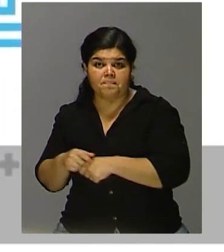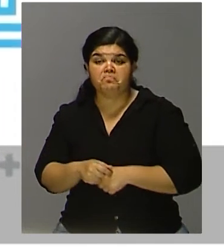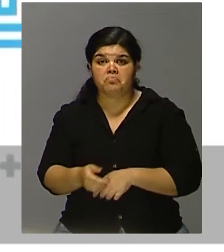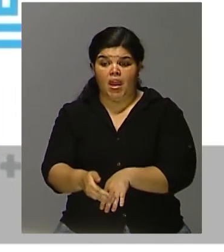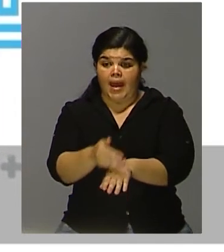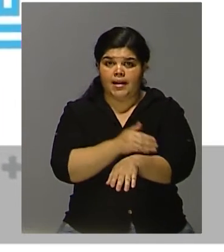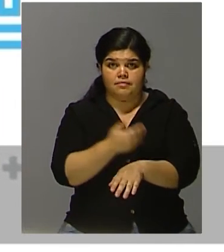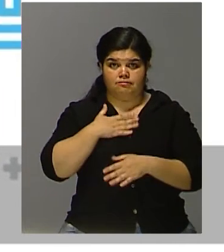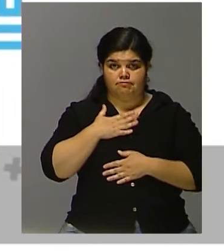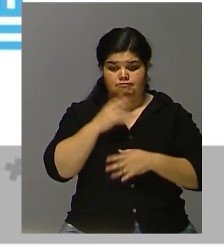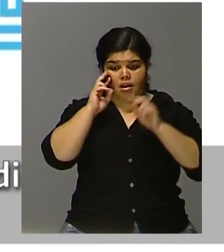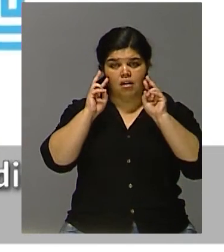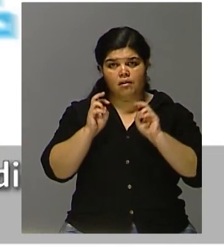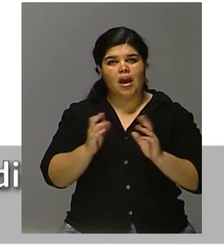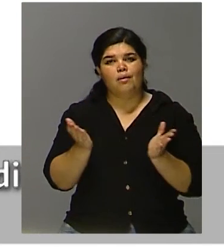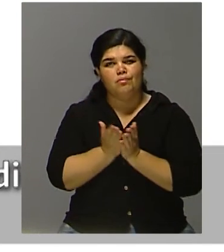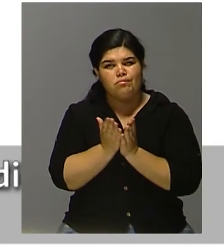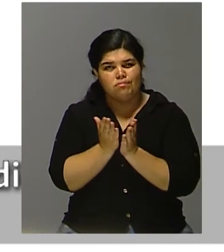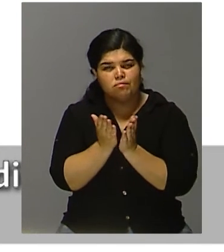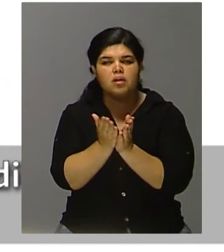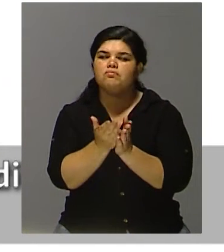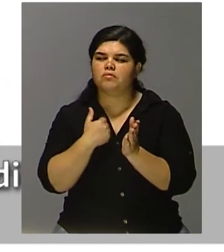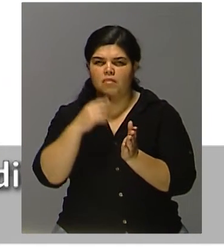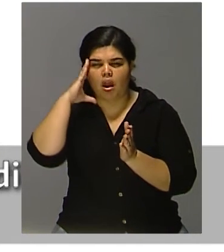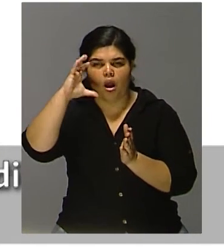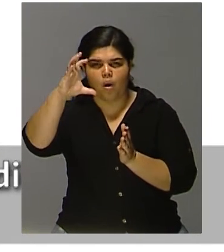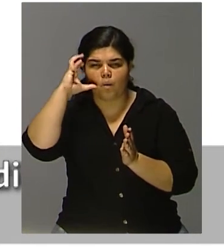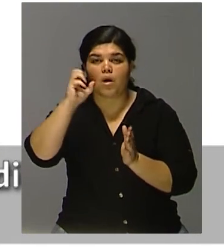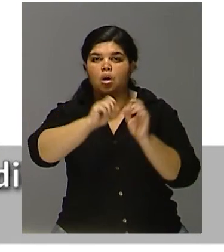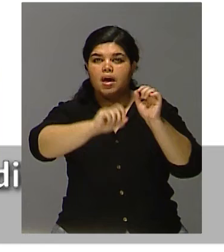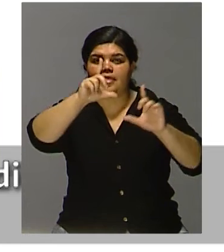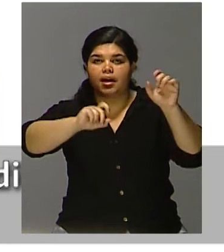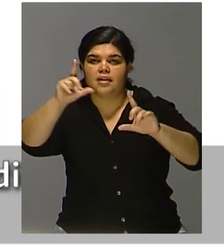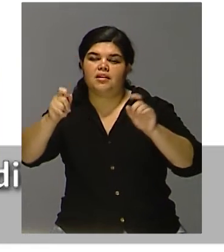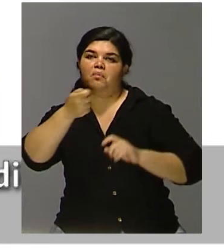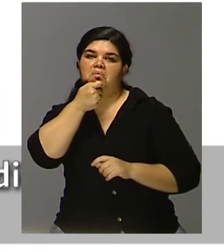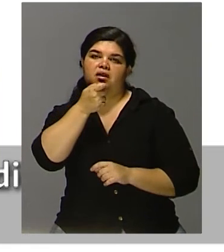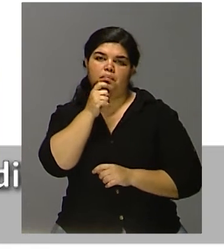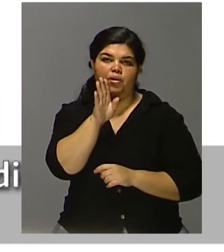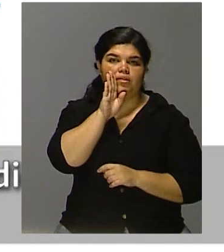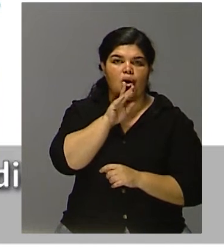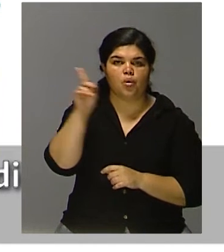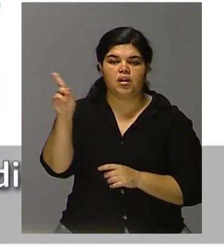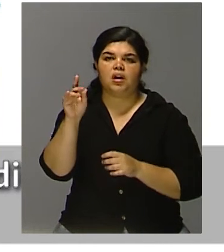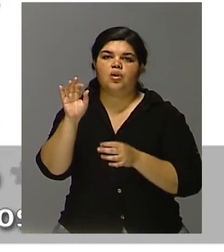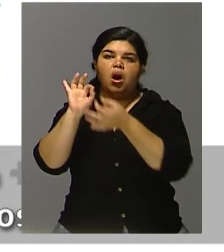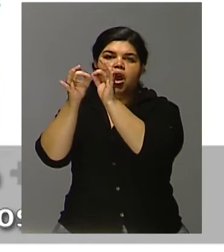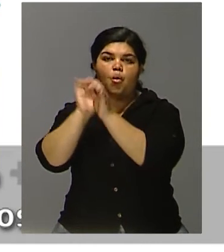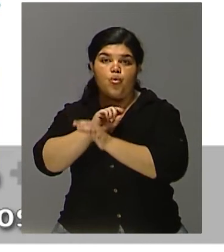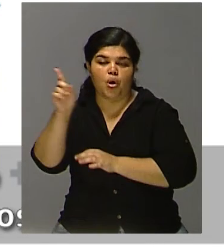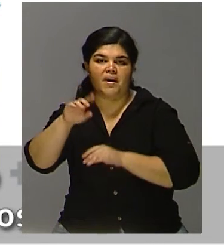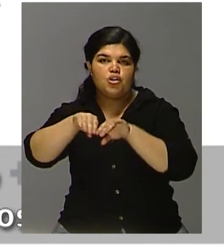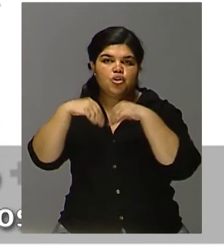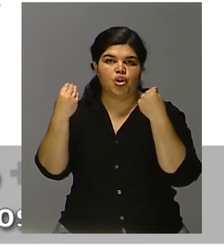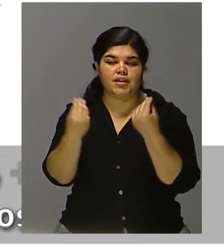vi una estadística que no me la voy a olvidar más. En países grandes como Estados Unidos, Europa, otros lugares, 9,5